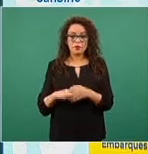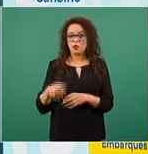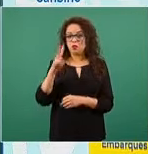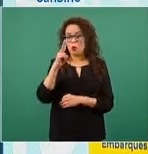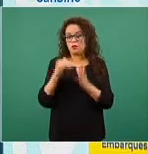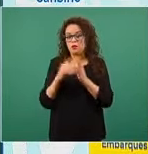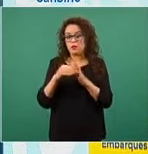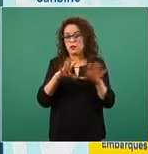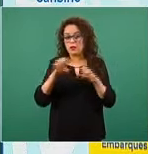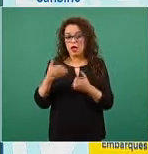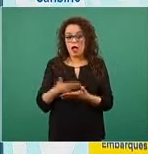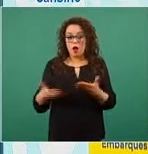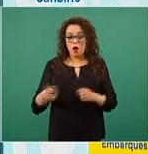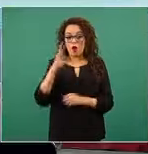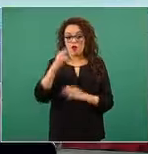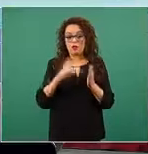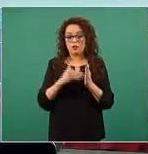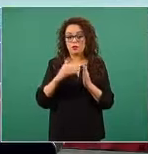2.500.000, ahora son